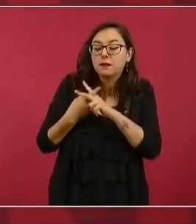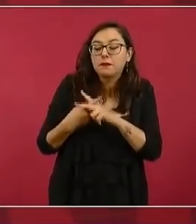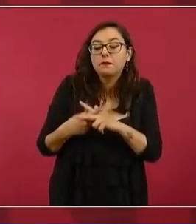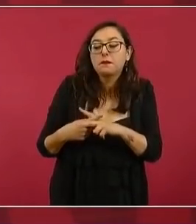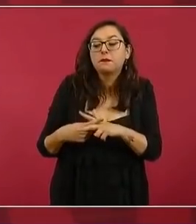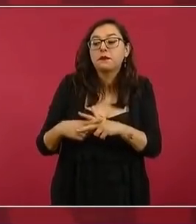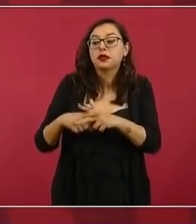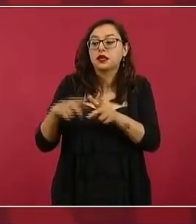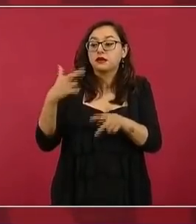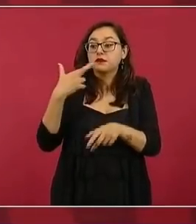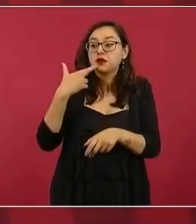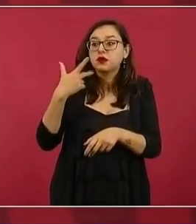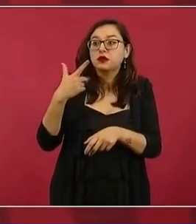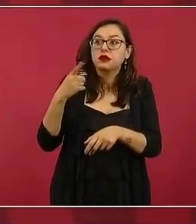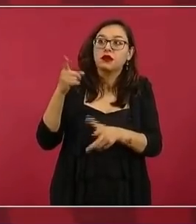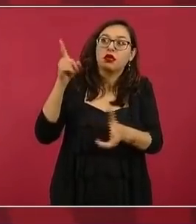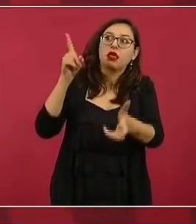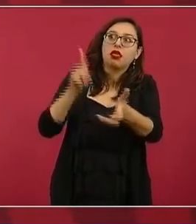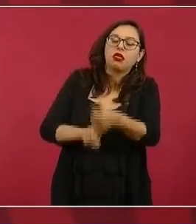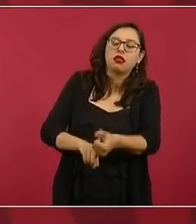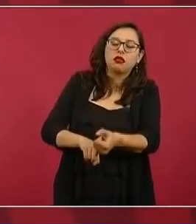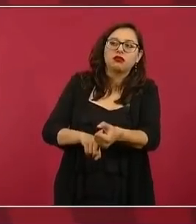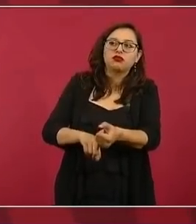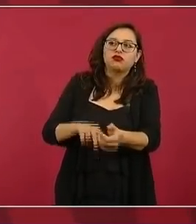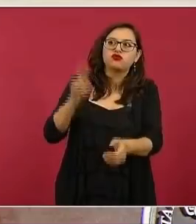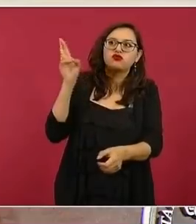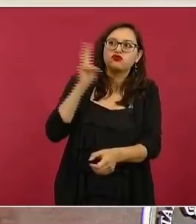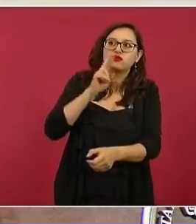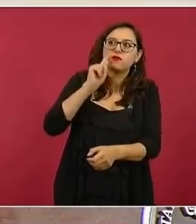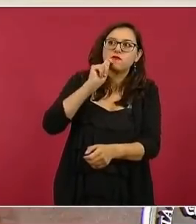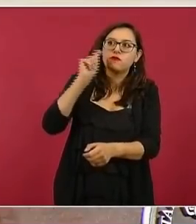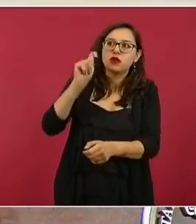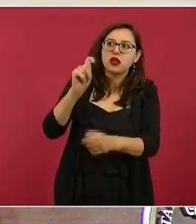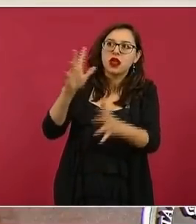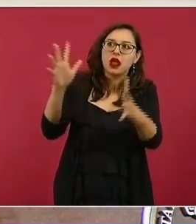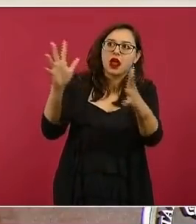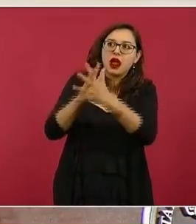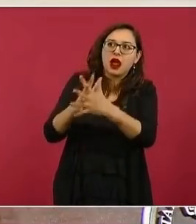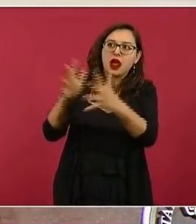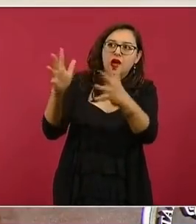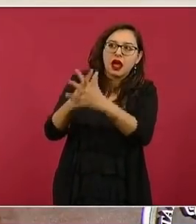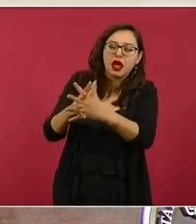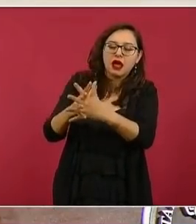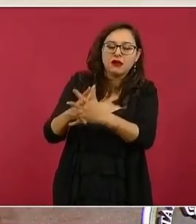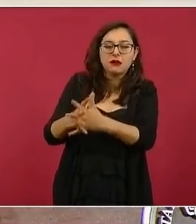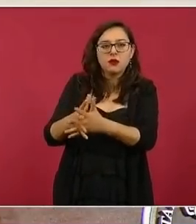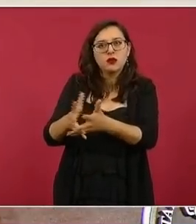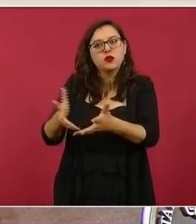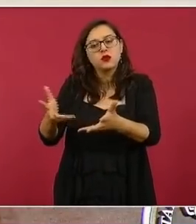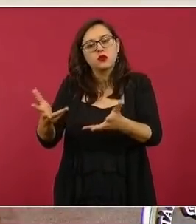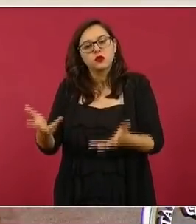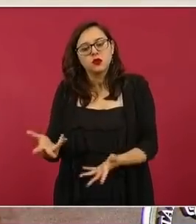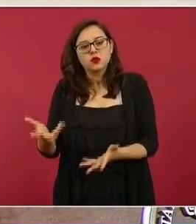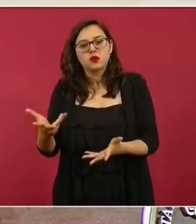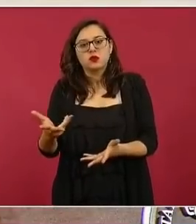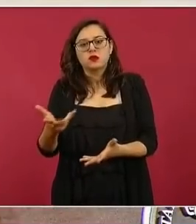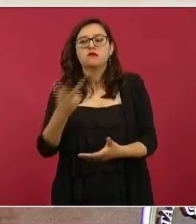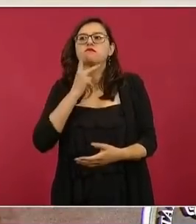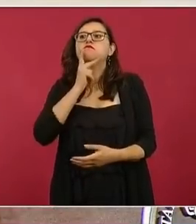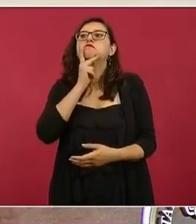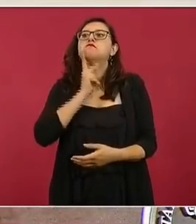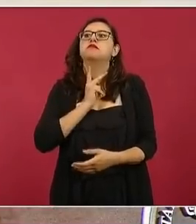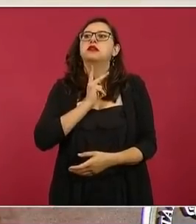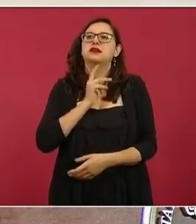de Rusia en Ucrania, una guerra. Miren lo que está sucediendo con los precios del